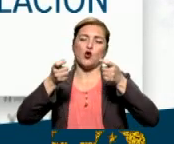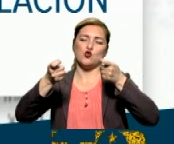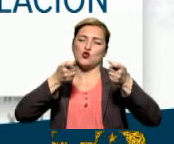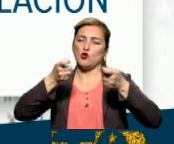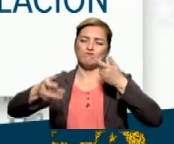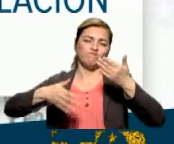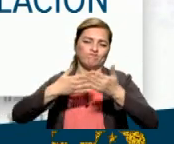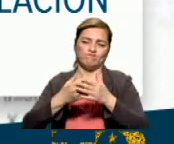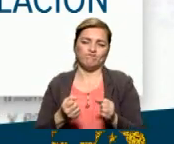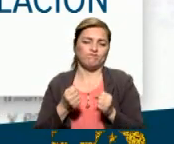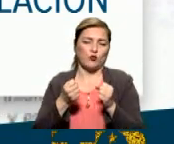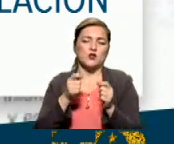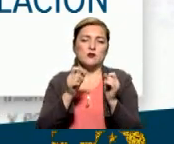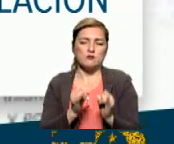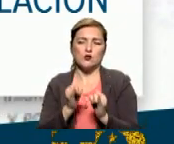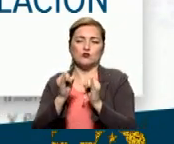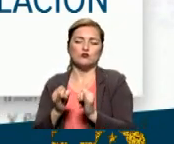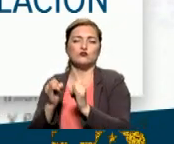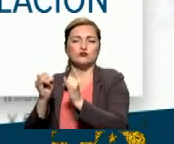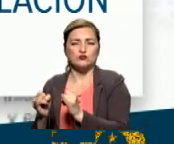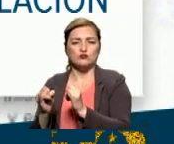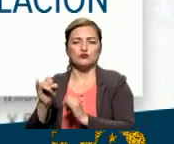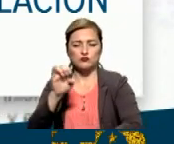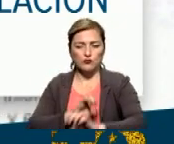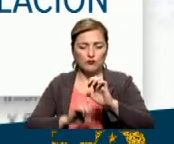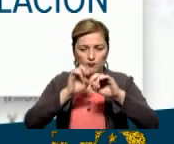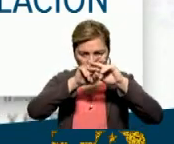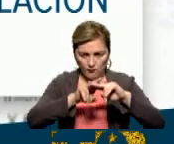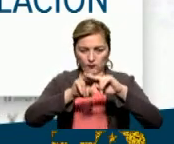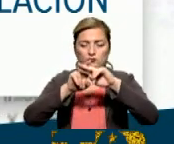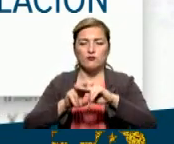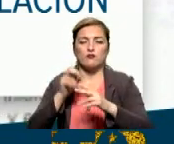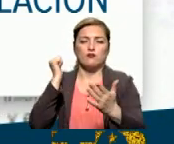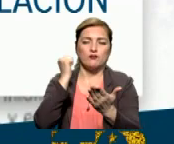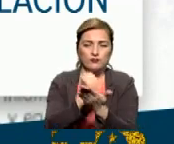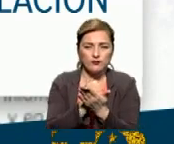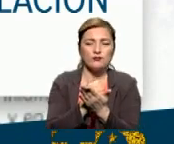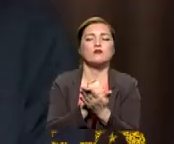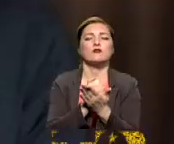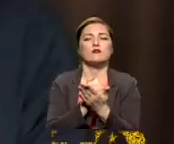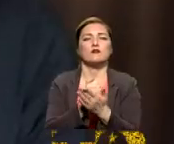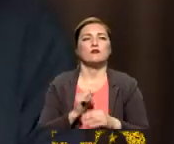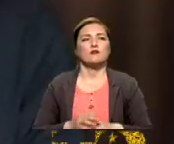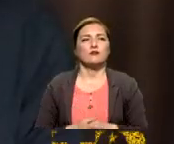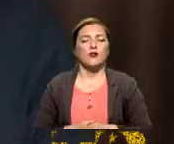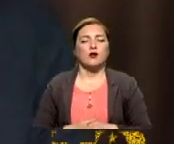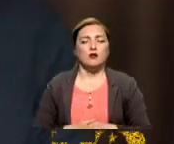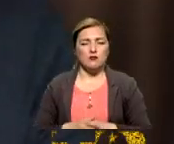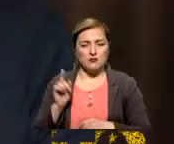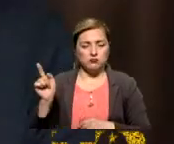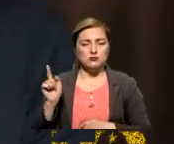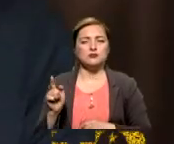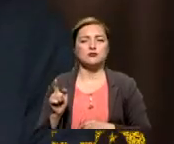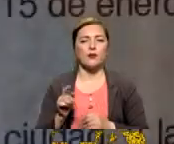deberá realizárselo a todos los pasajeros a través de una exhaustiva revisión de los pasaportes en el puerto de embarque. Para la alcaldesa, tal y